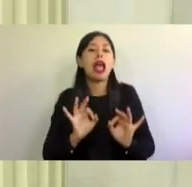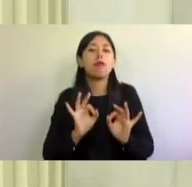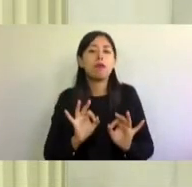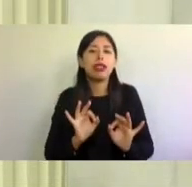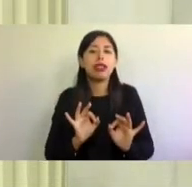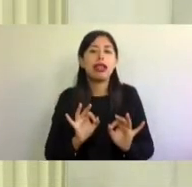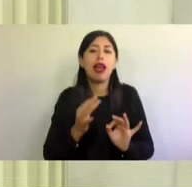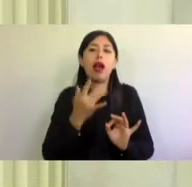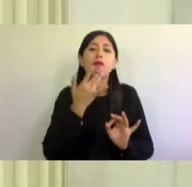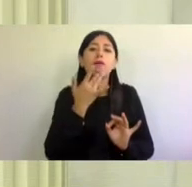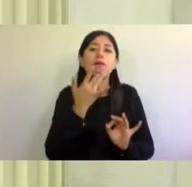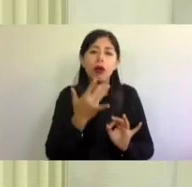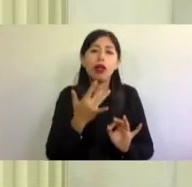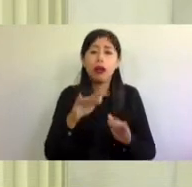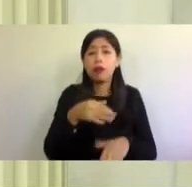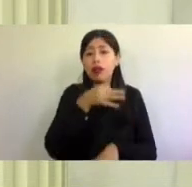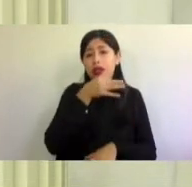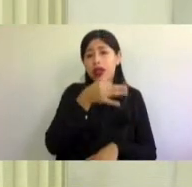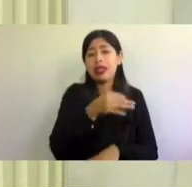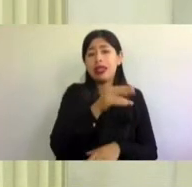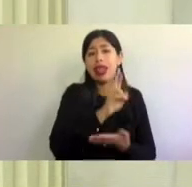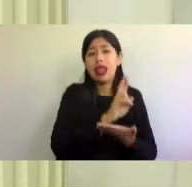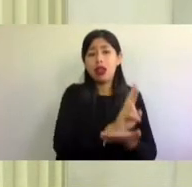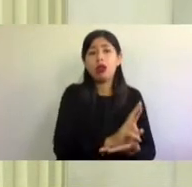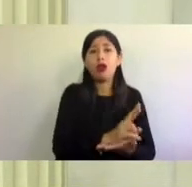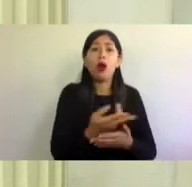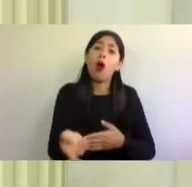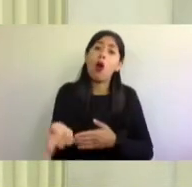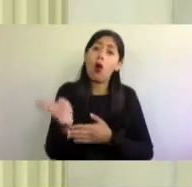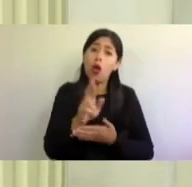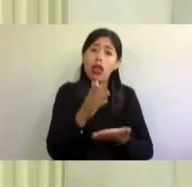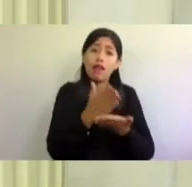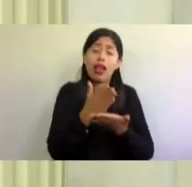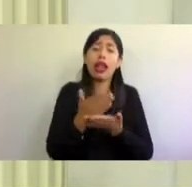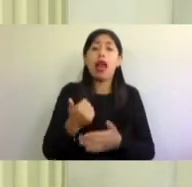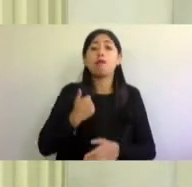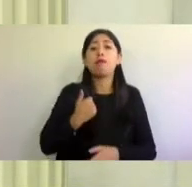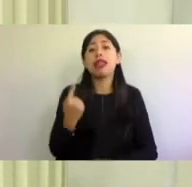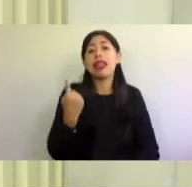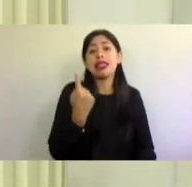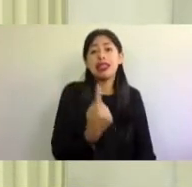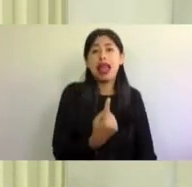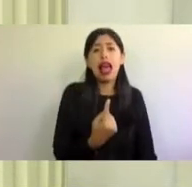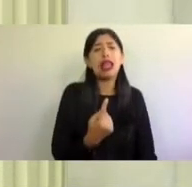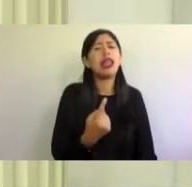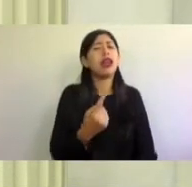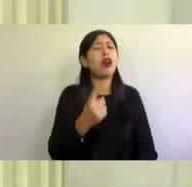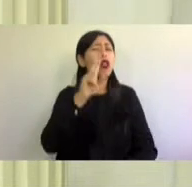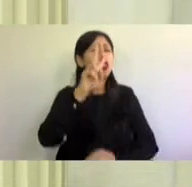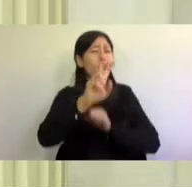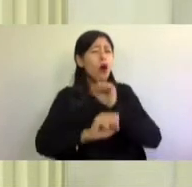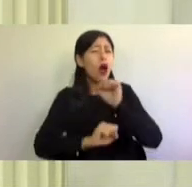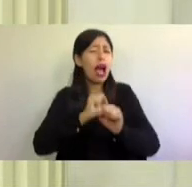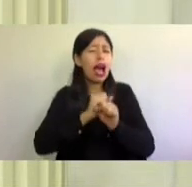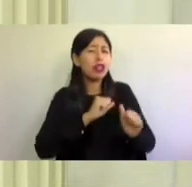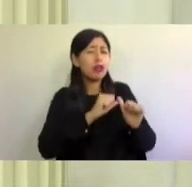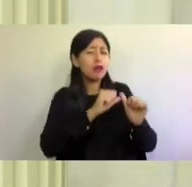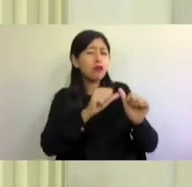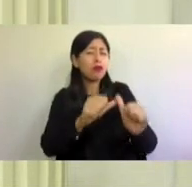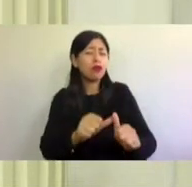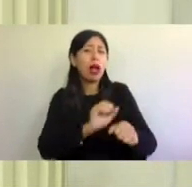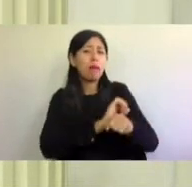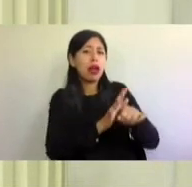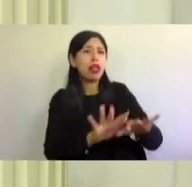como lo decía el rector finalmente se han retomado las clases presenciales después de más de dos años de pandemia es importante volvernos a ver y que